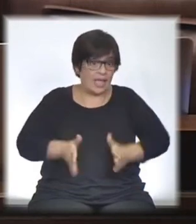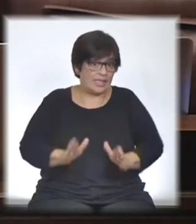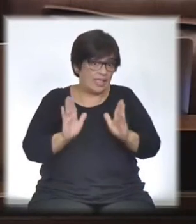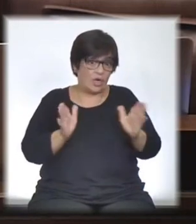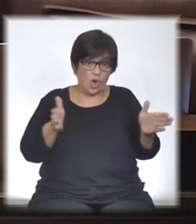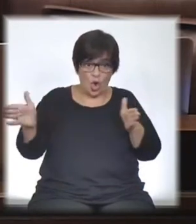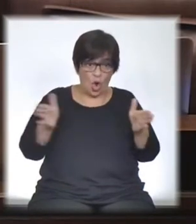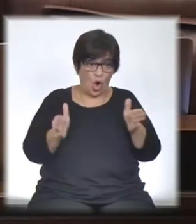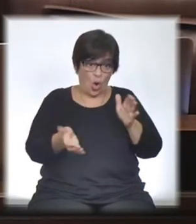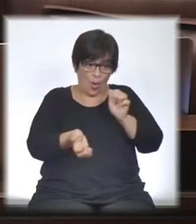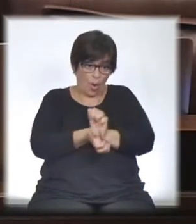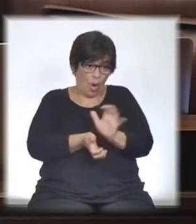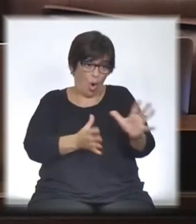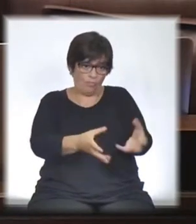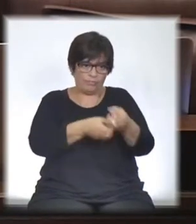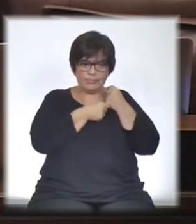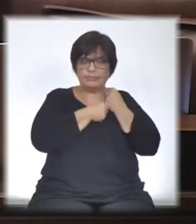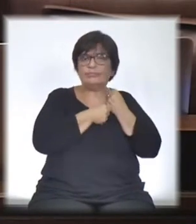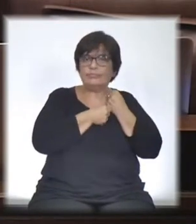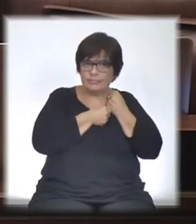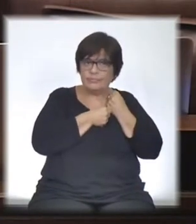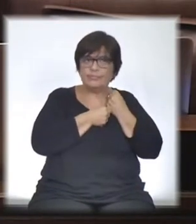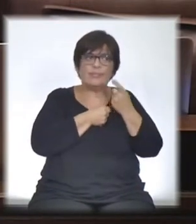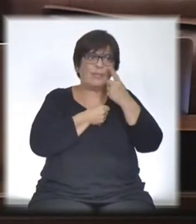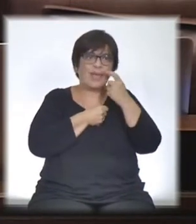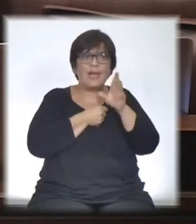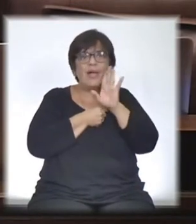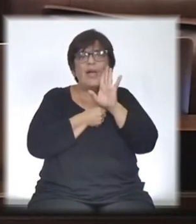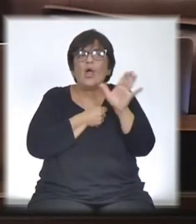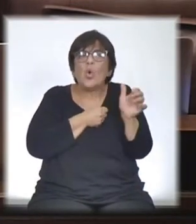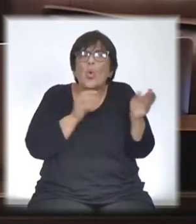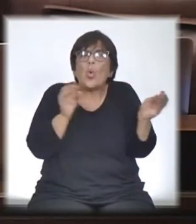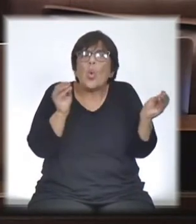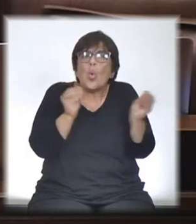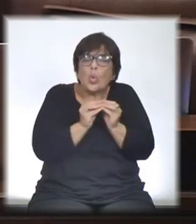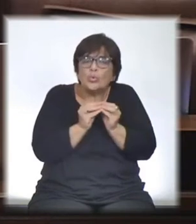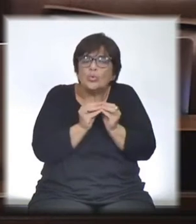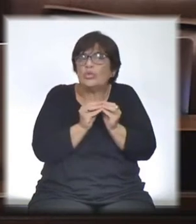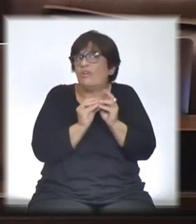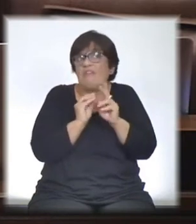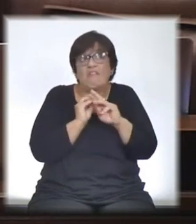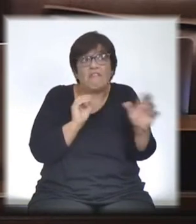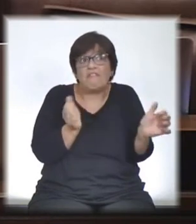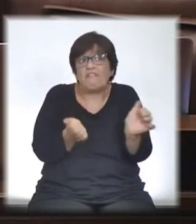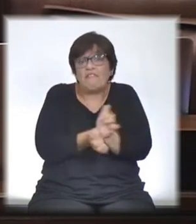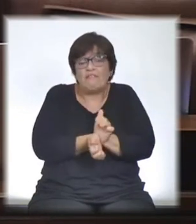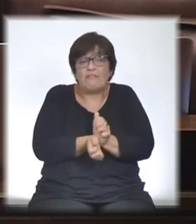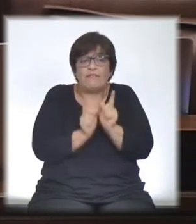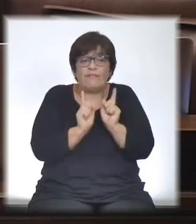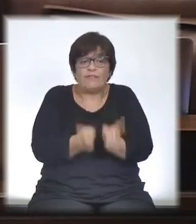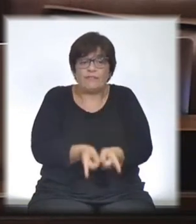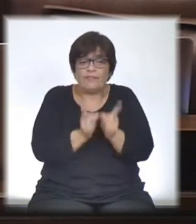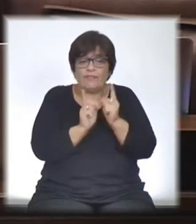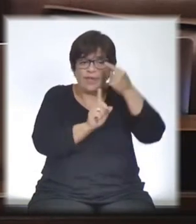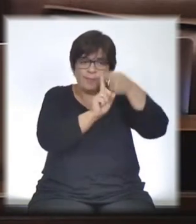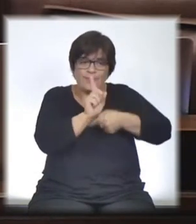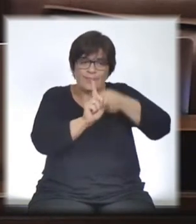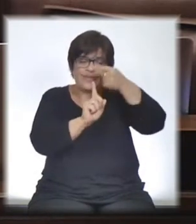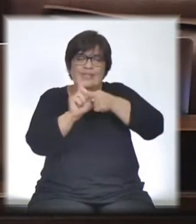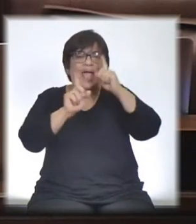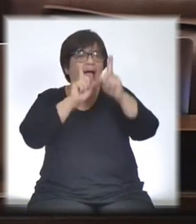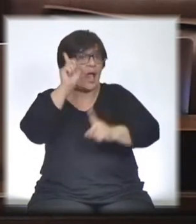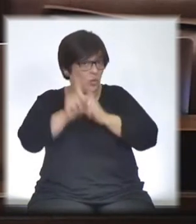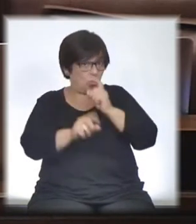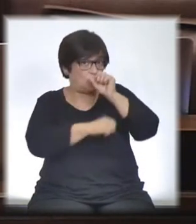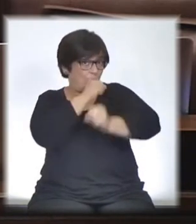prisión o fueron secuestrados junto a sus padres o permanecieron en prisión meses o en algunos casos